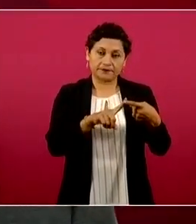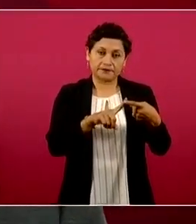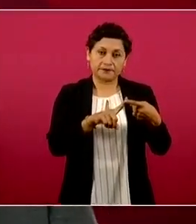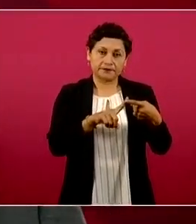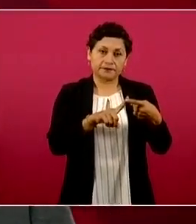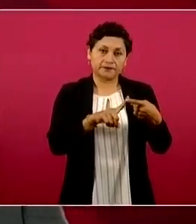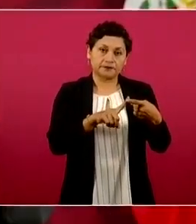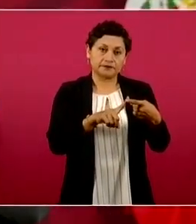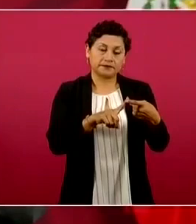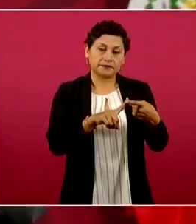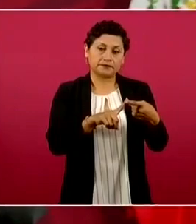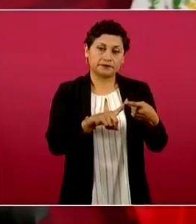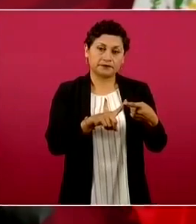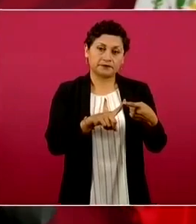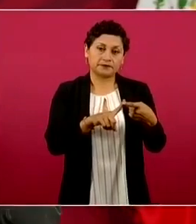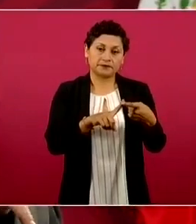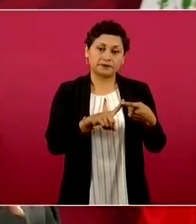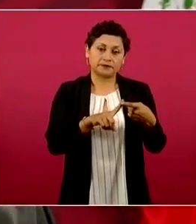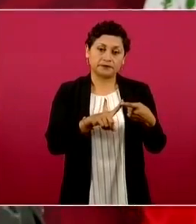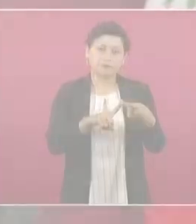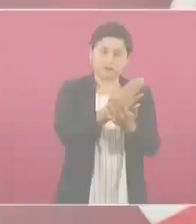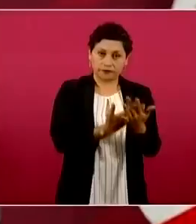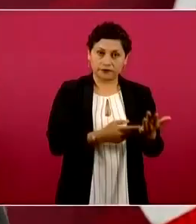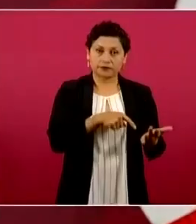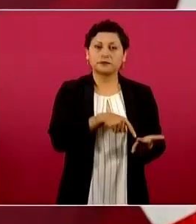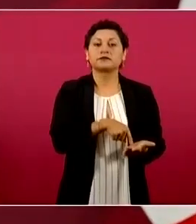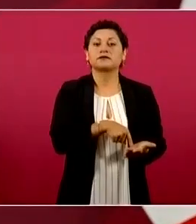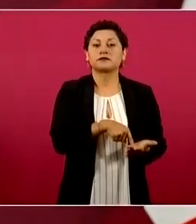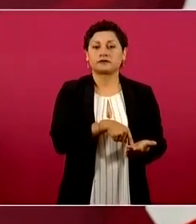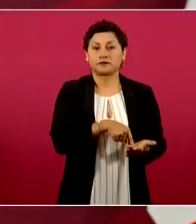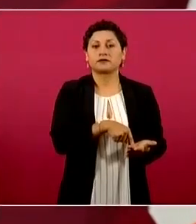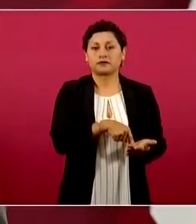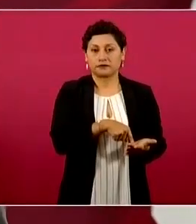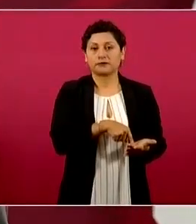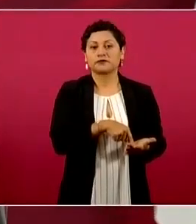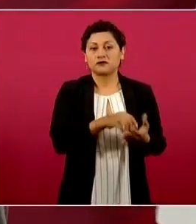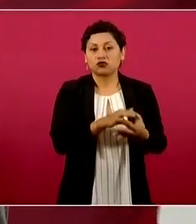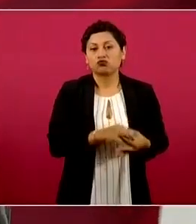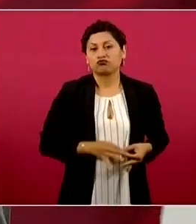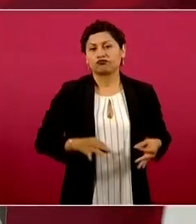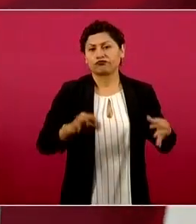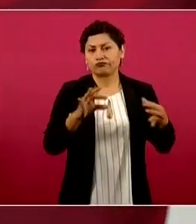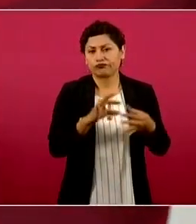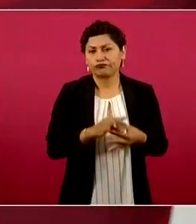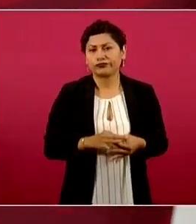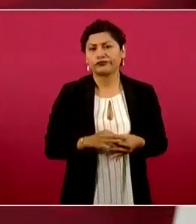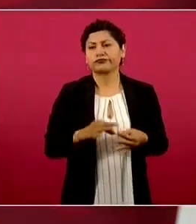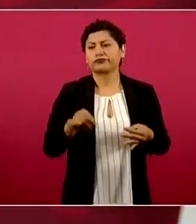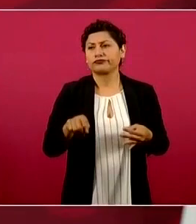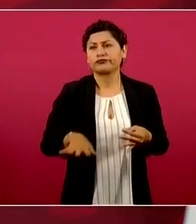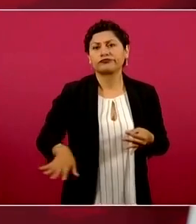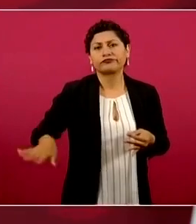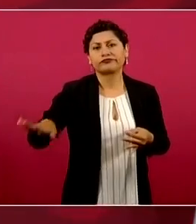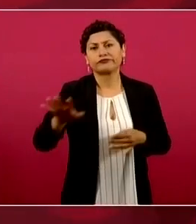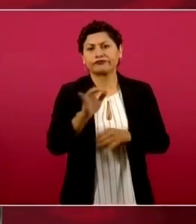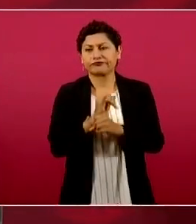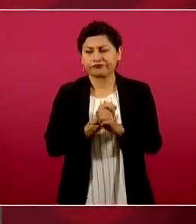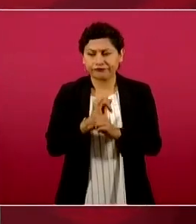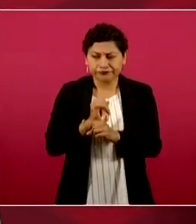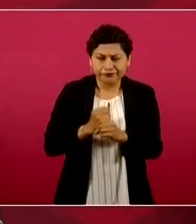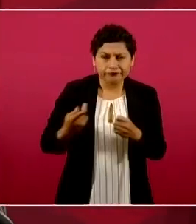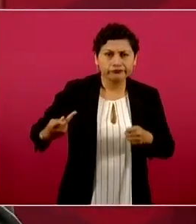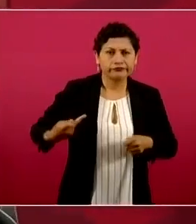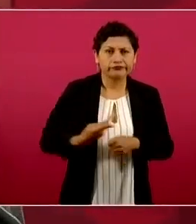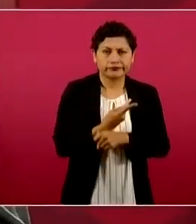ya en el informe se narra lo sucedido y